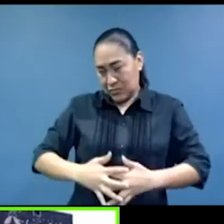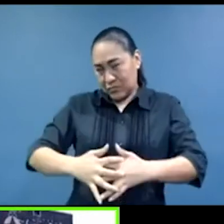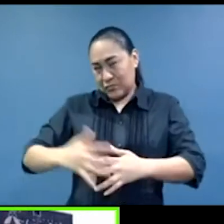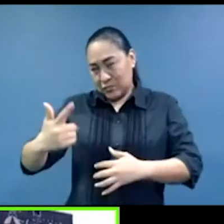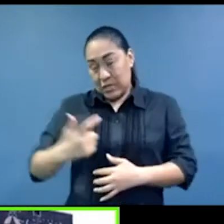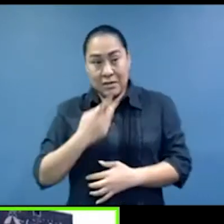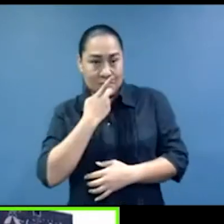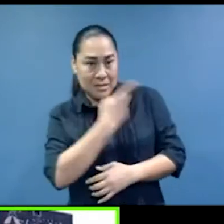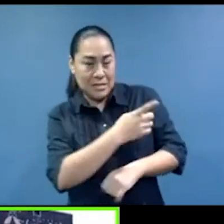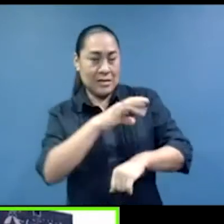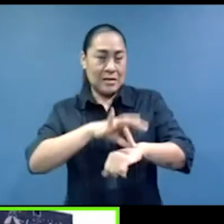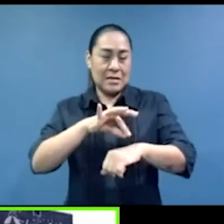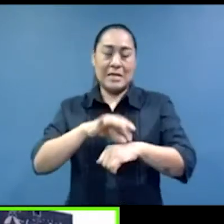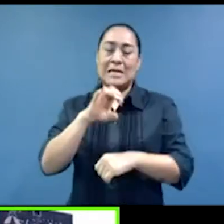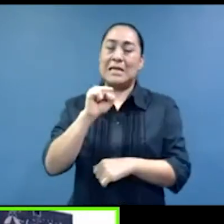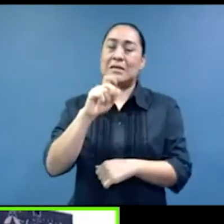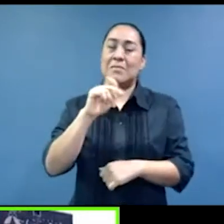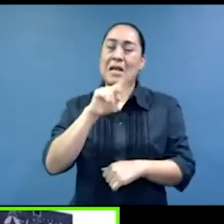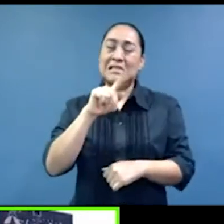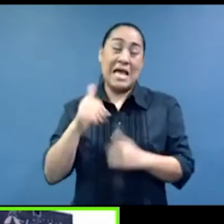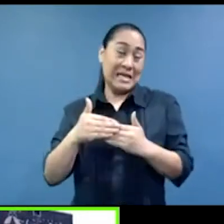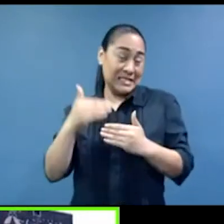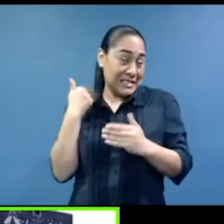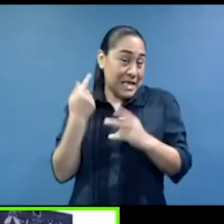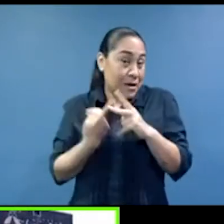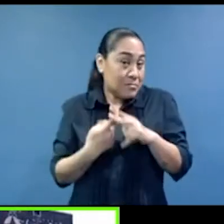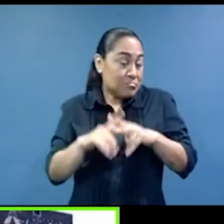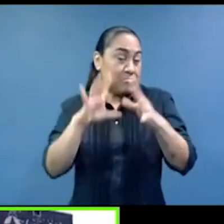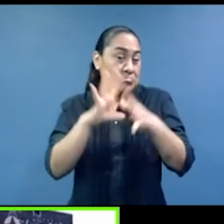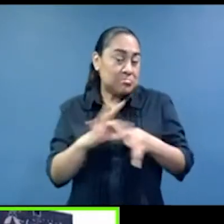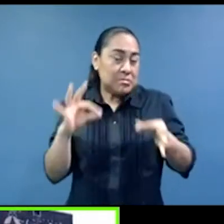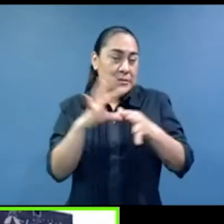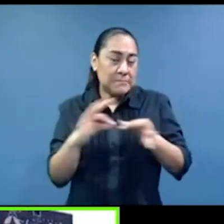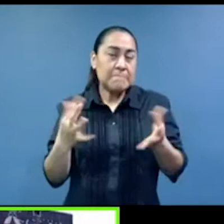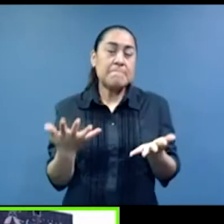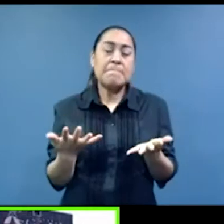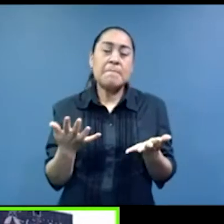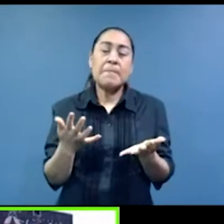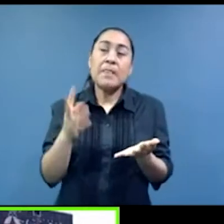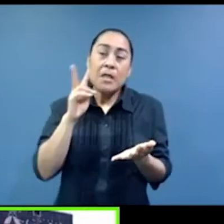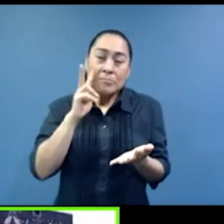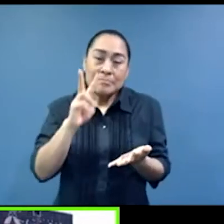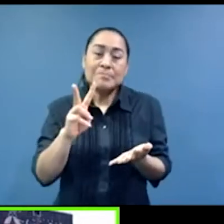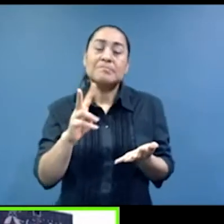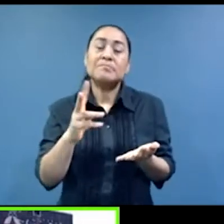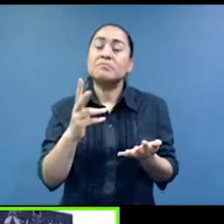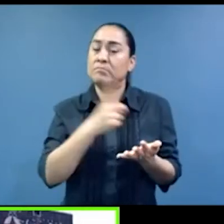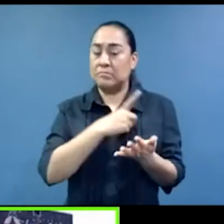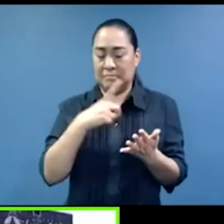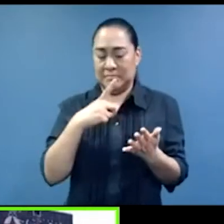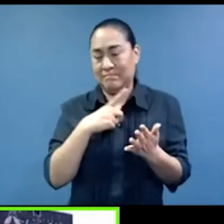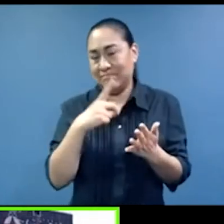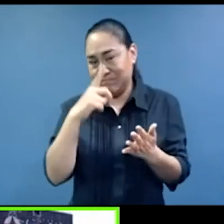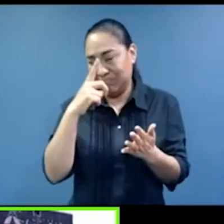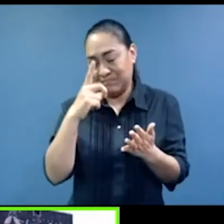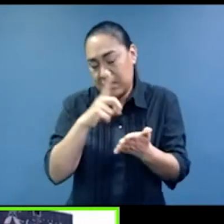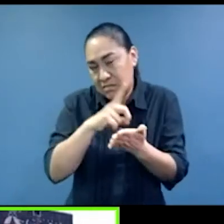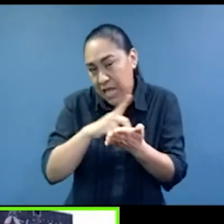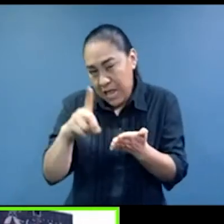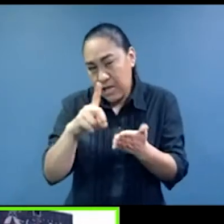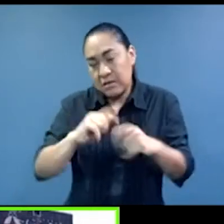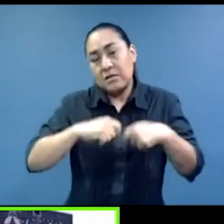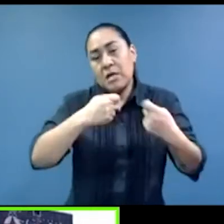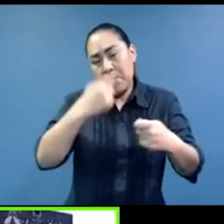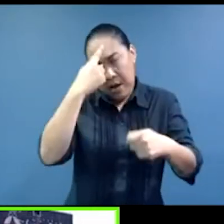al inicio, ¿no? Hay una interdependencia de derechos para garantizar precisamente el acceso.